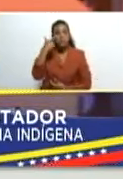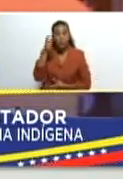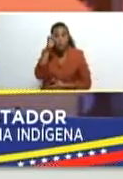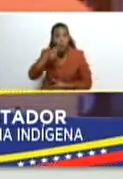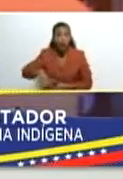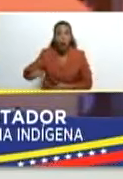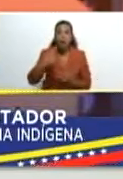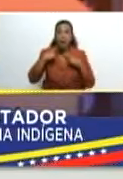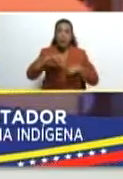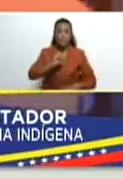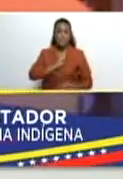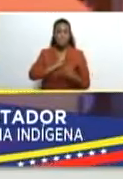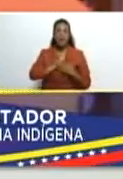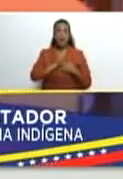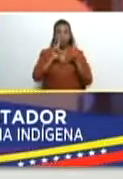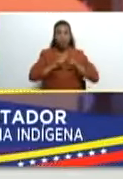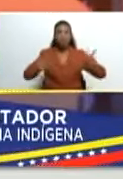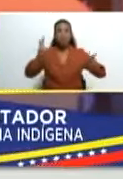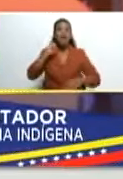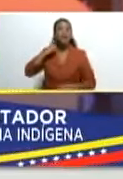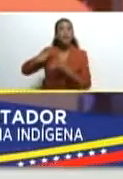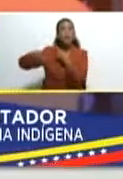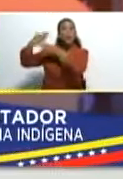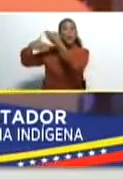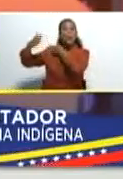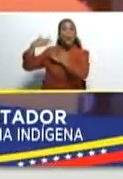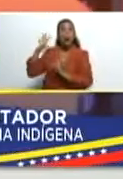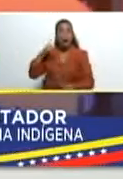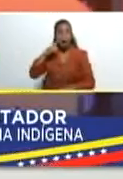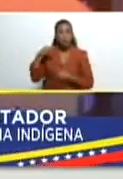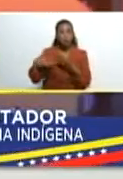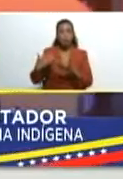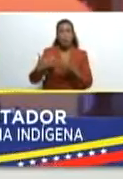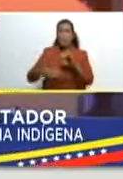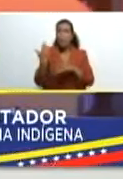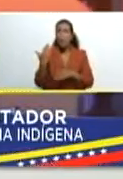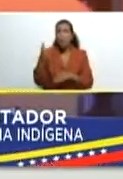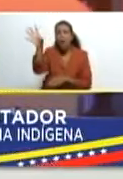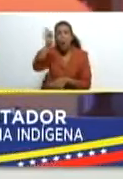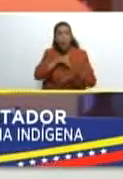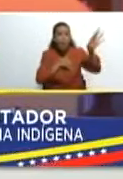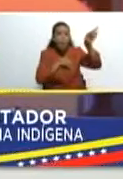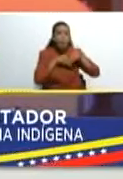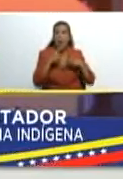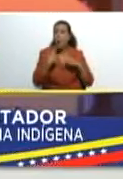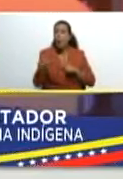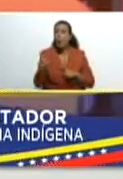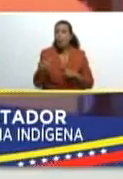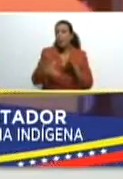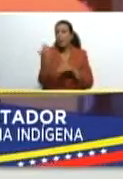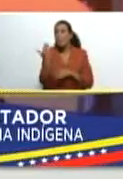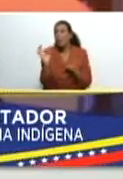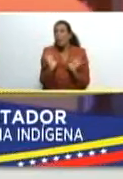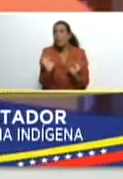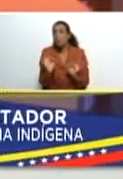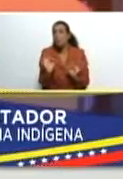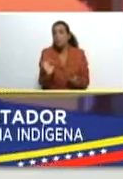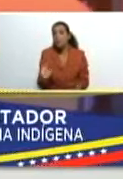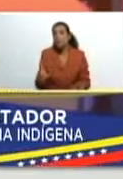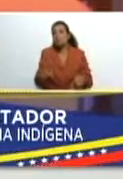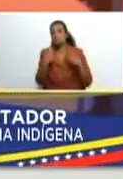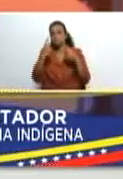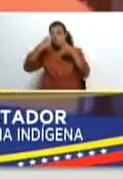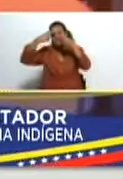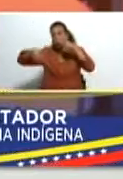pueblos pierden los valores, cuando se reproducen los viejos esquemas